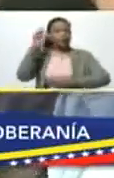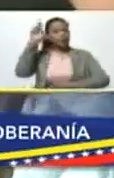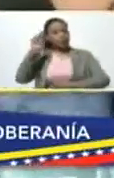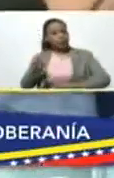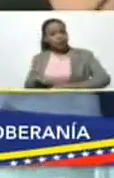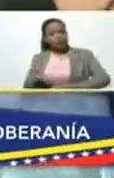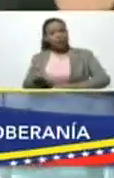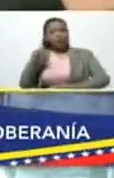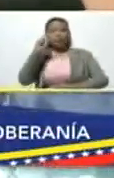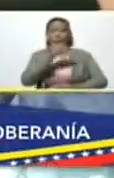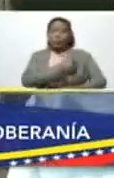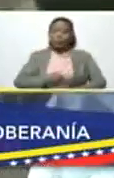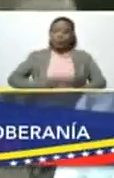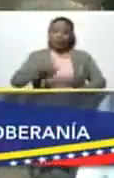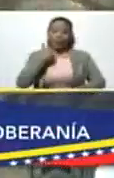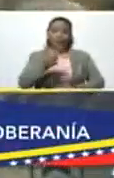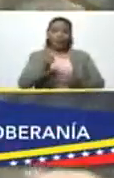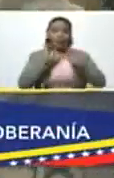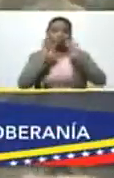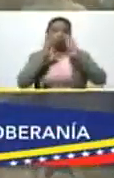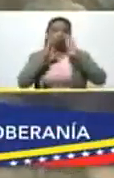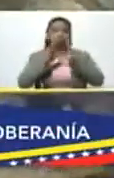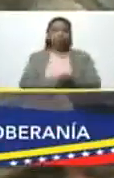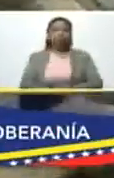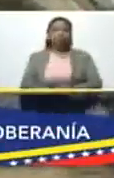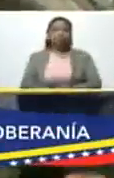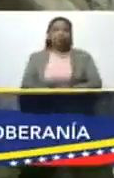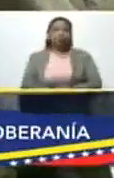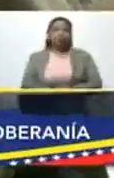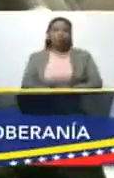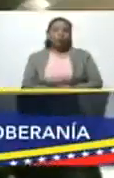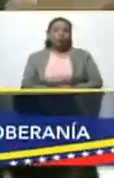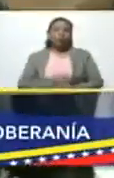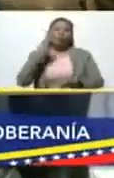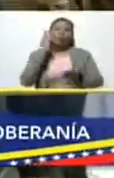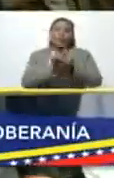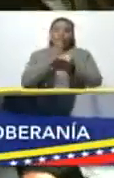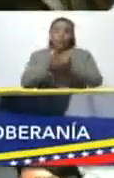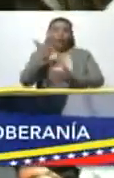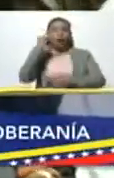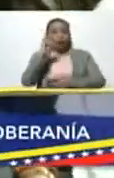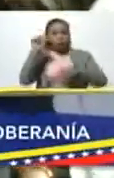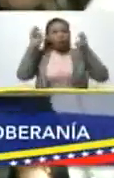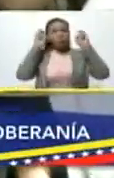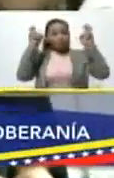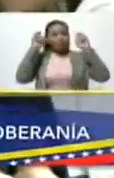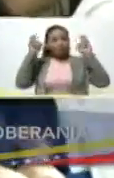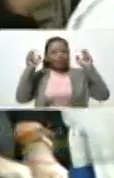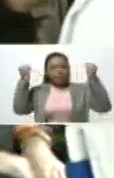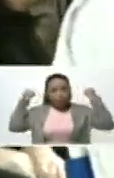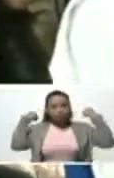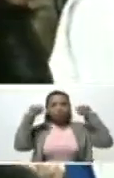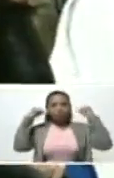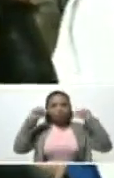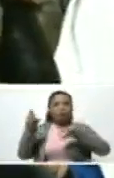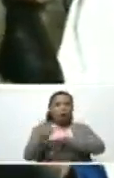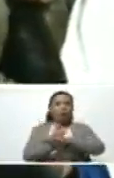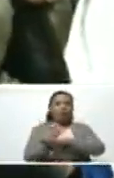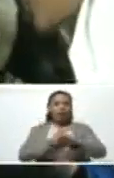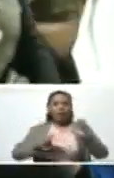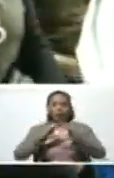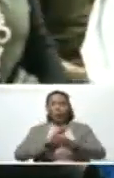También, presidente, decirle que siempre hay un dilema entre el ejercicio del gobierno y la ciencia,